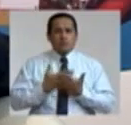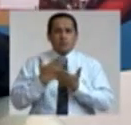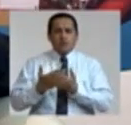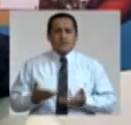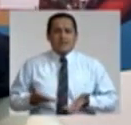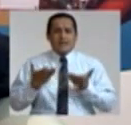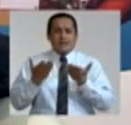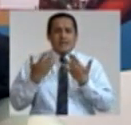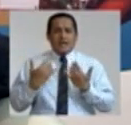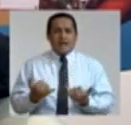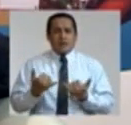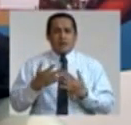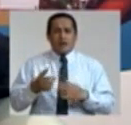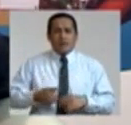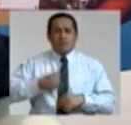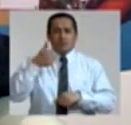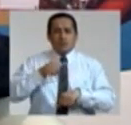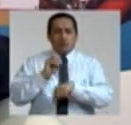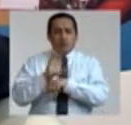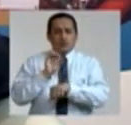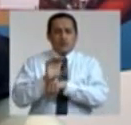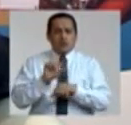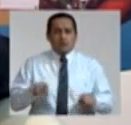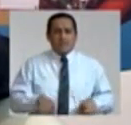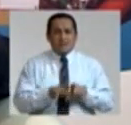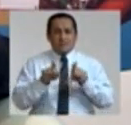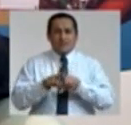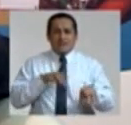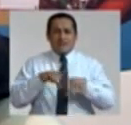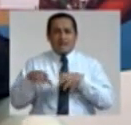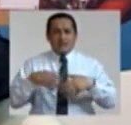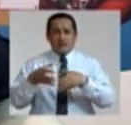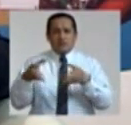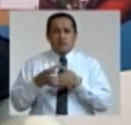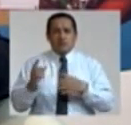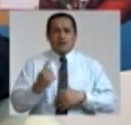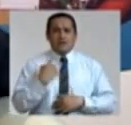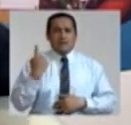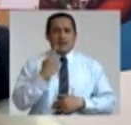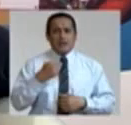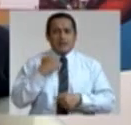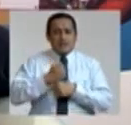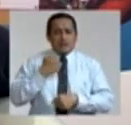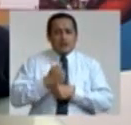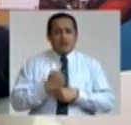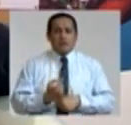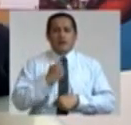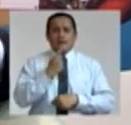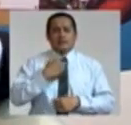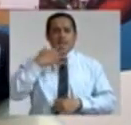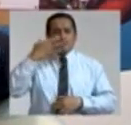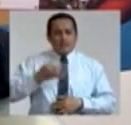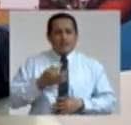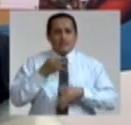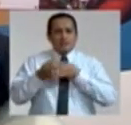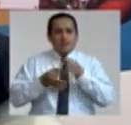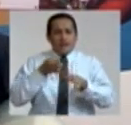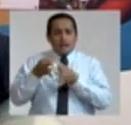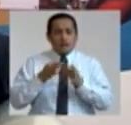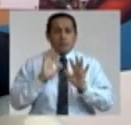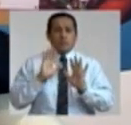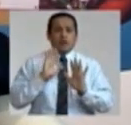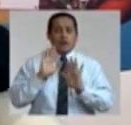la propuesta que hace, la recomendación que hace la sentencia del tribunal al Ejecutivo es simplemente le